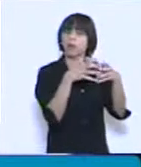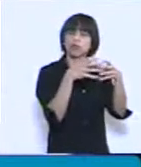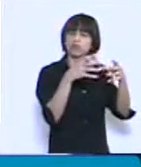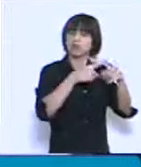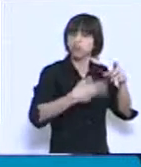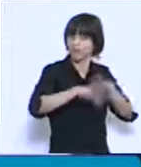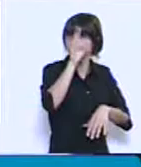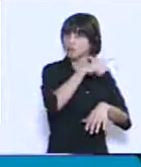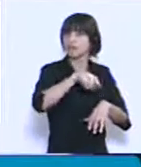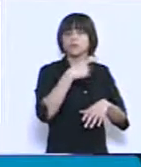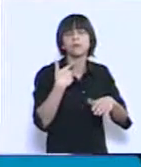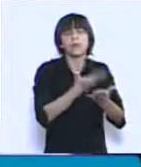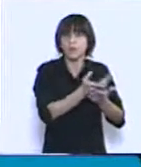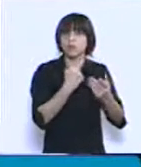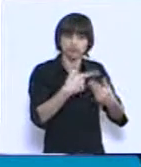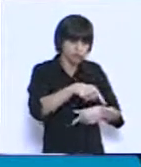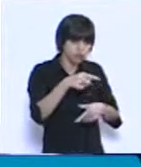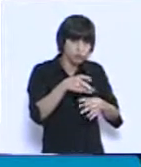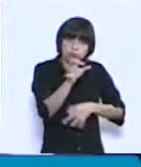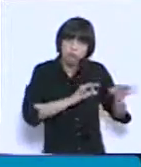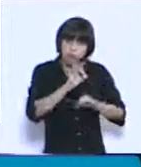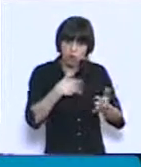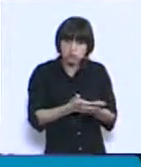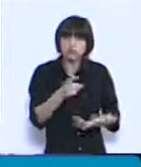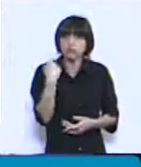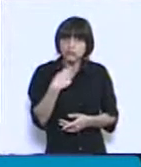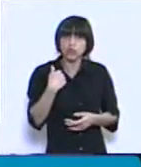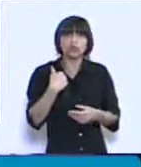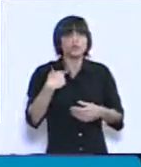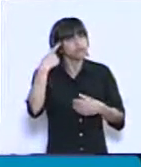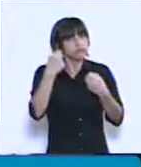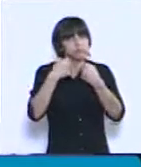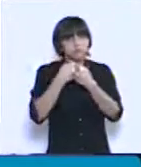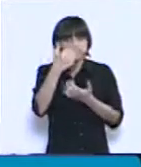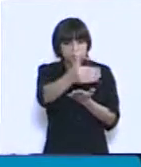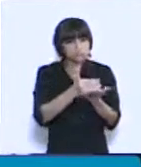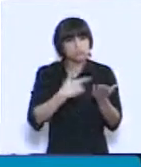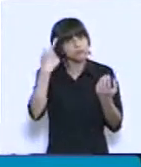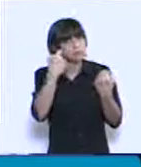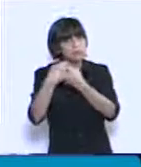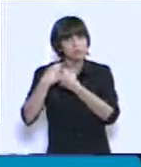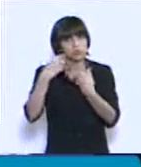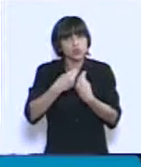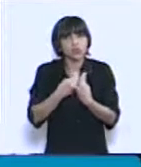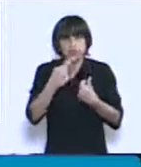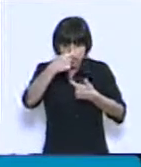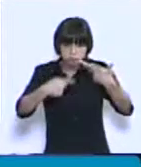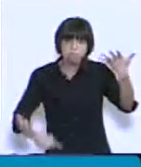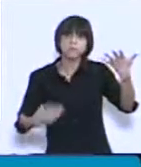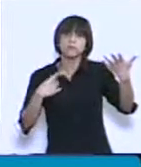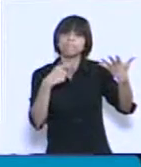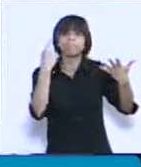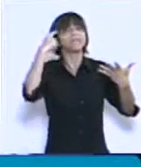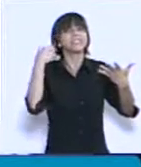este proyecto es un proyecto serio, repito, acompañamos mucho de los conceptos que se ha dicho, pero que merece la inclusión